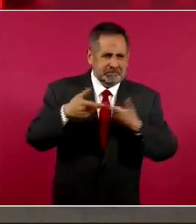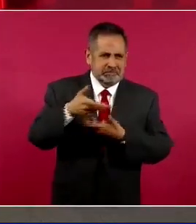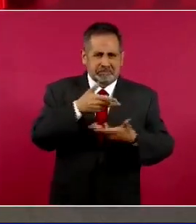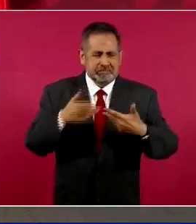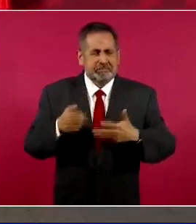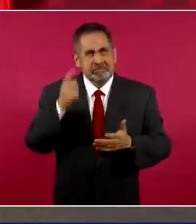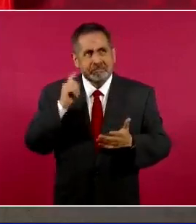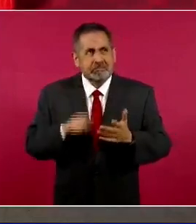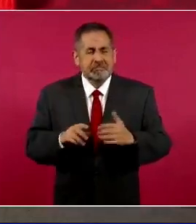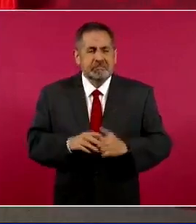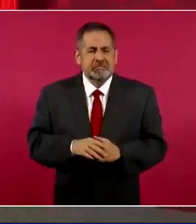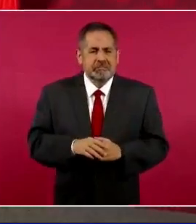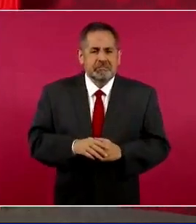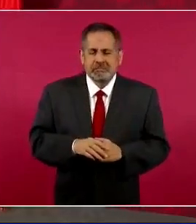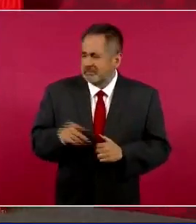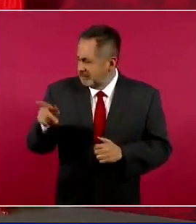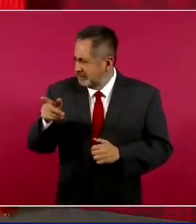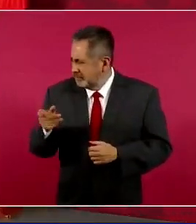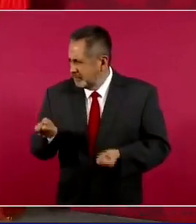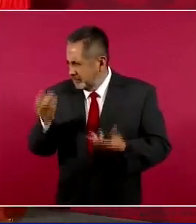Y creo que la cifra, a ver,